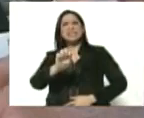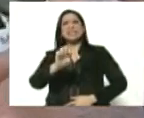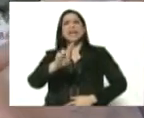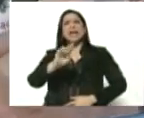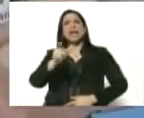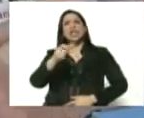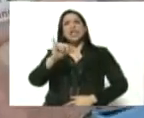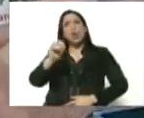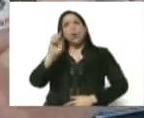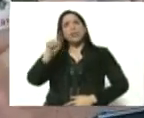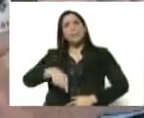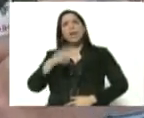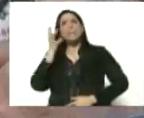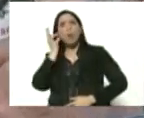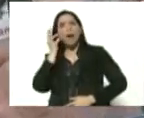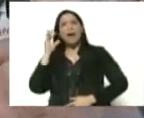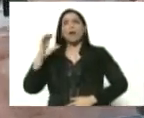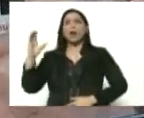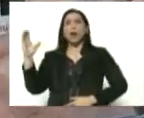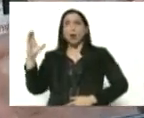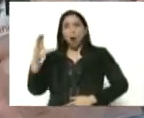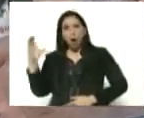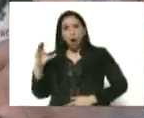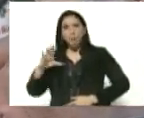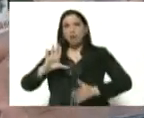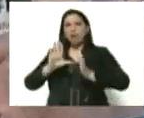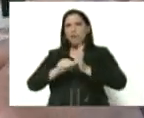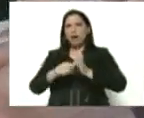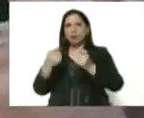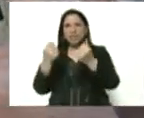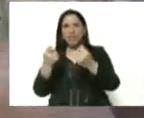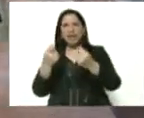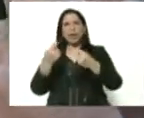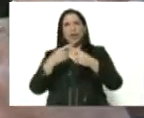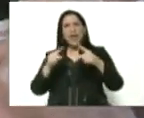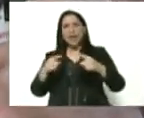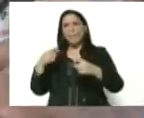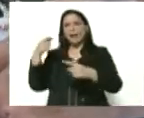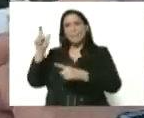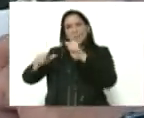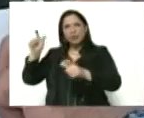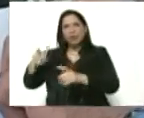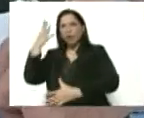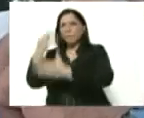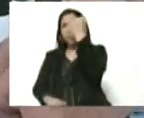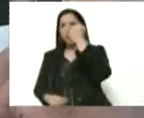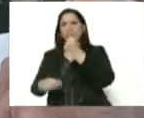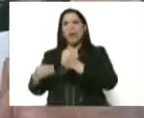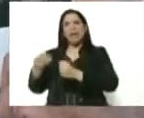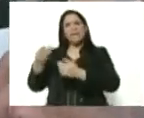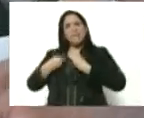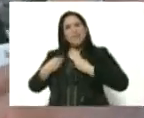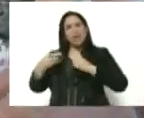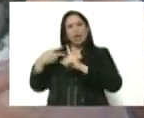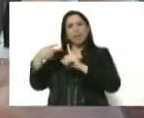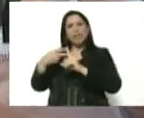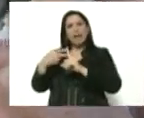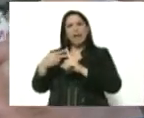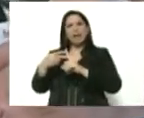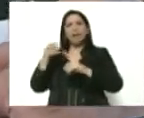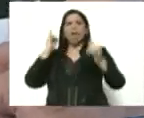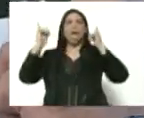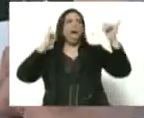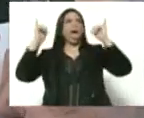Cúcuta? Los que se robaron los reales, que eran para los desertores, que estaban en los hoteles allí en Cúcuta, y se lo gastaron en